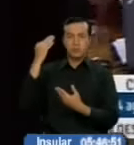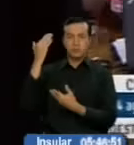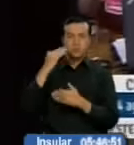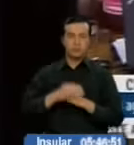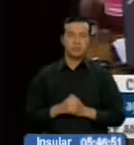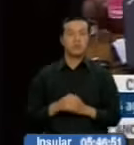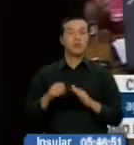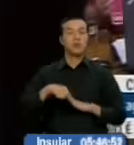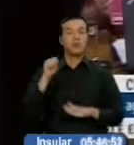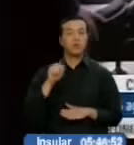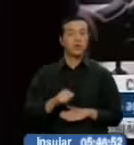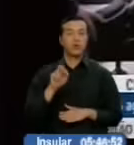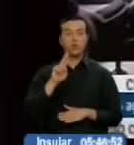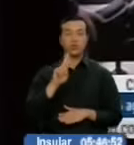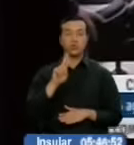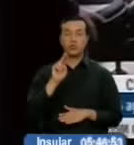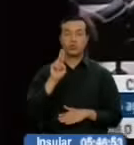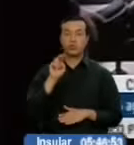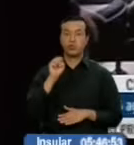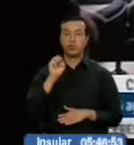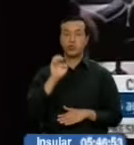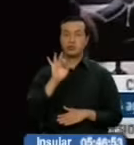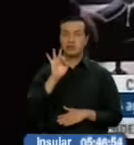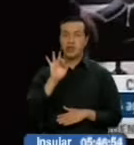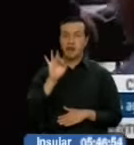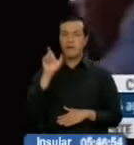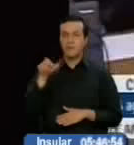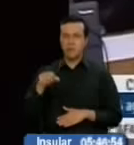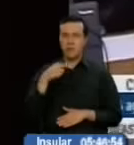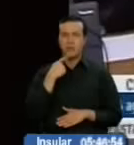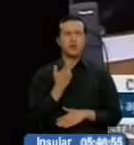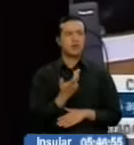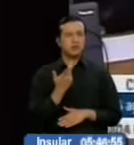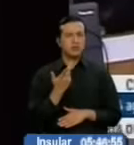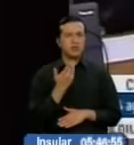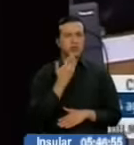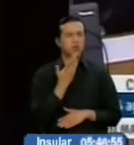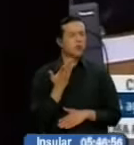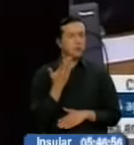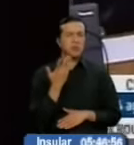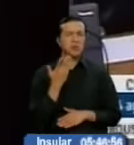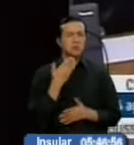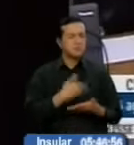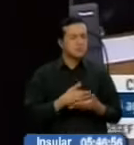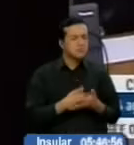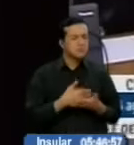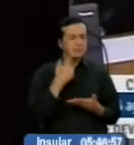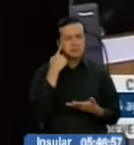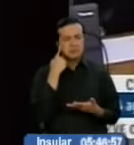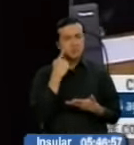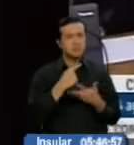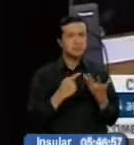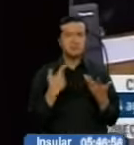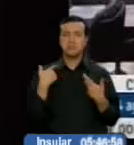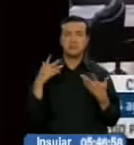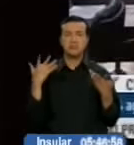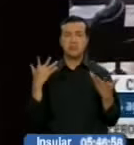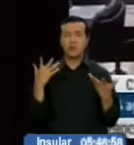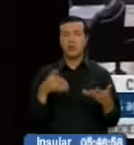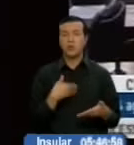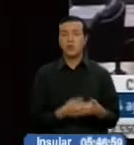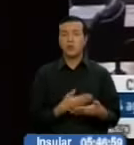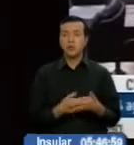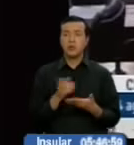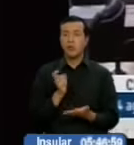El abogado de Rousseff, José Eduardo Cardoso, indicó que no existen elementos con validez suficiente para sustentar